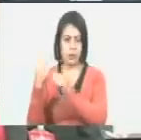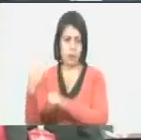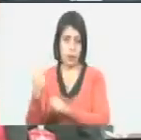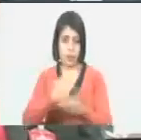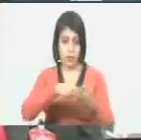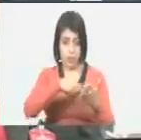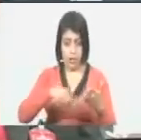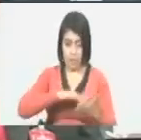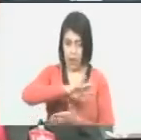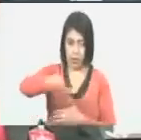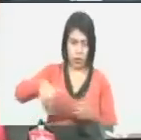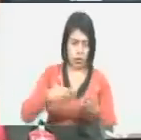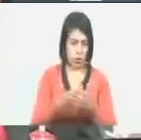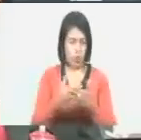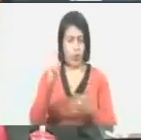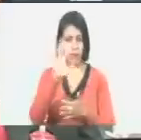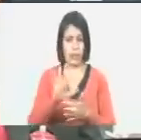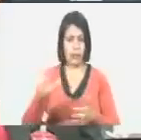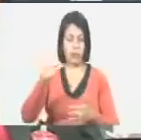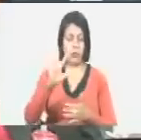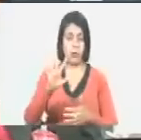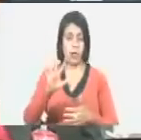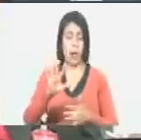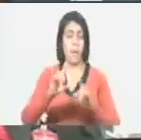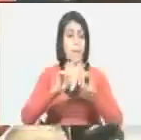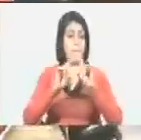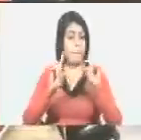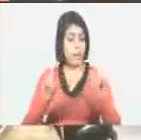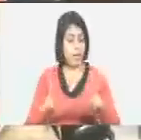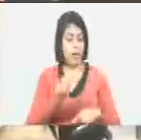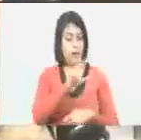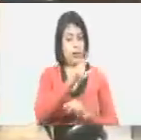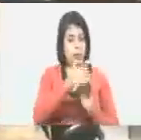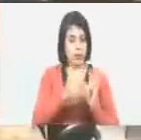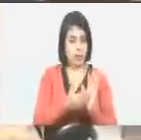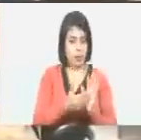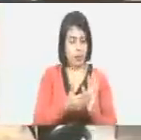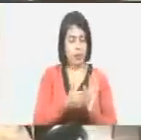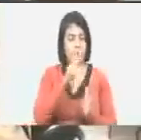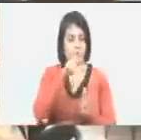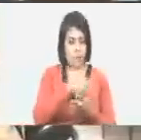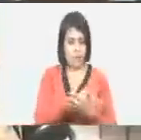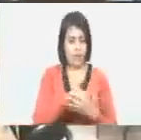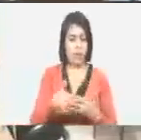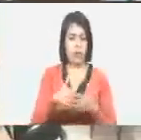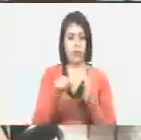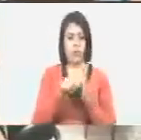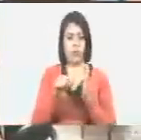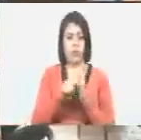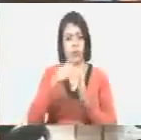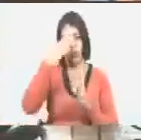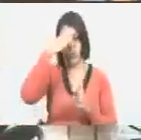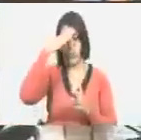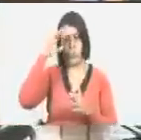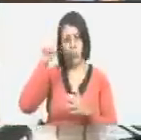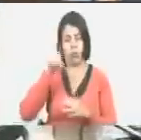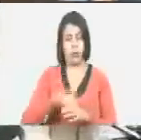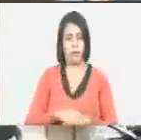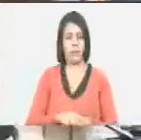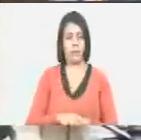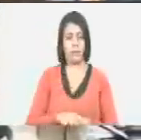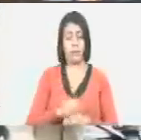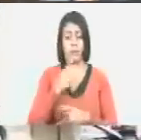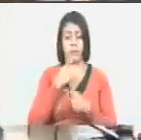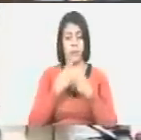10.447.661 recolectadas en todo el territorio nacional y más de 3 millones que se recolectaron en Cuba, donde